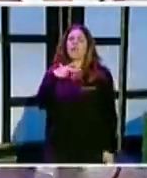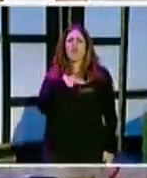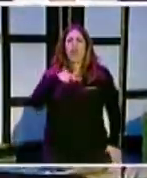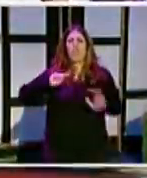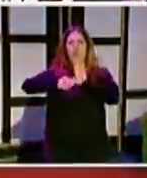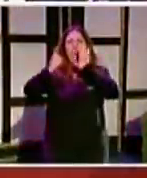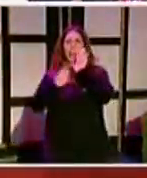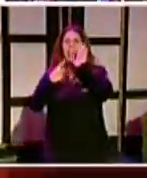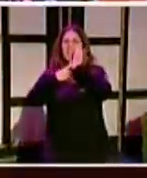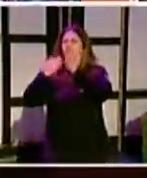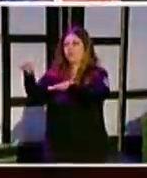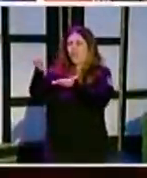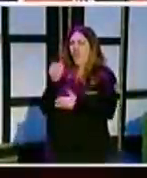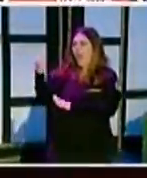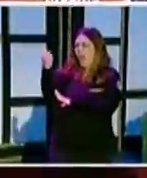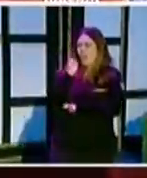ley que no me dio su apoyo.